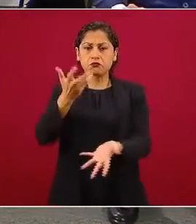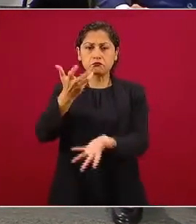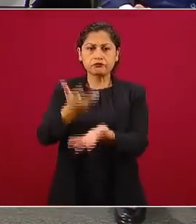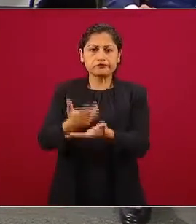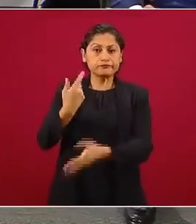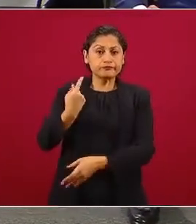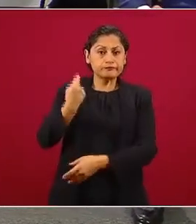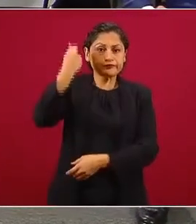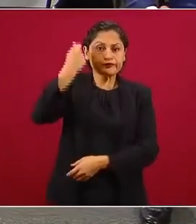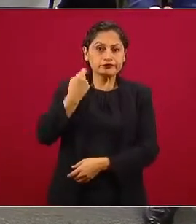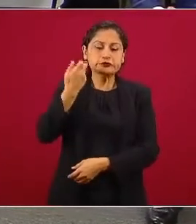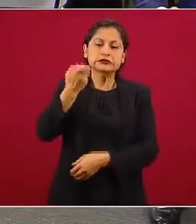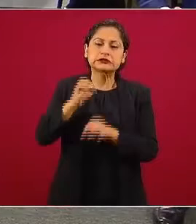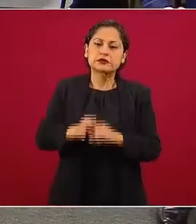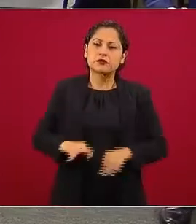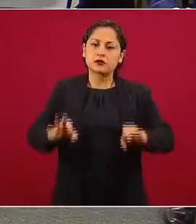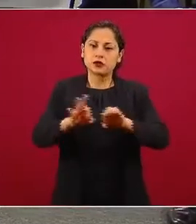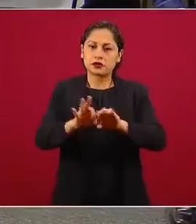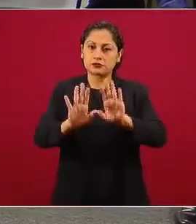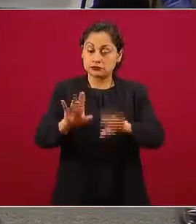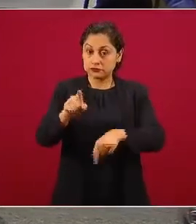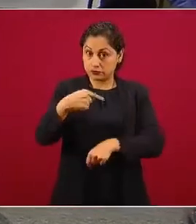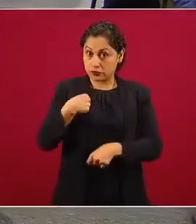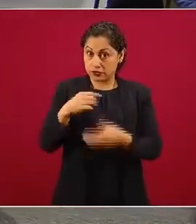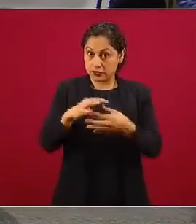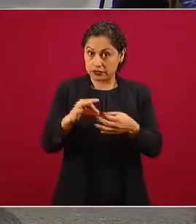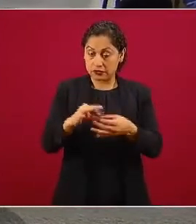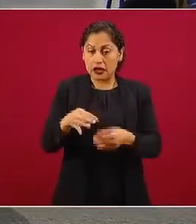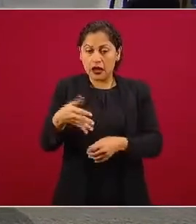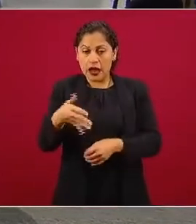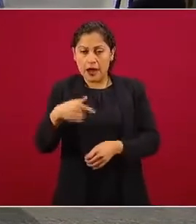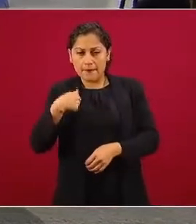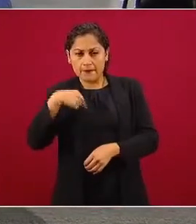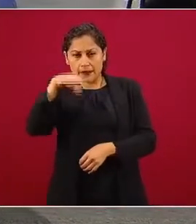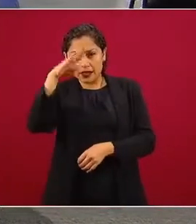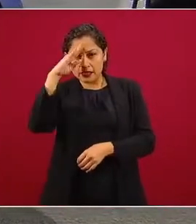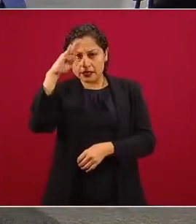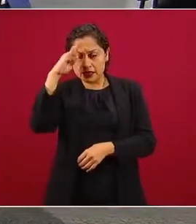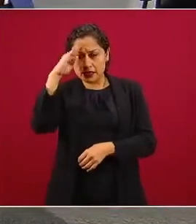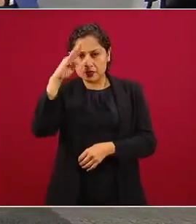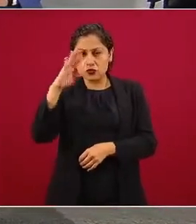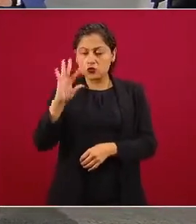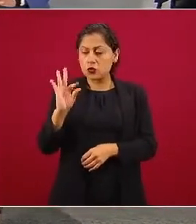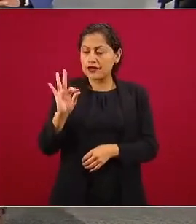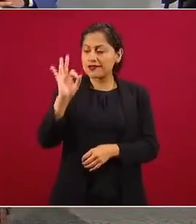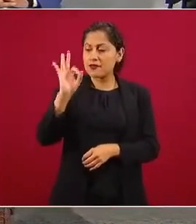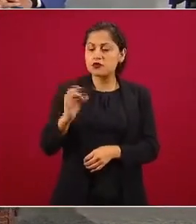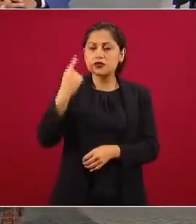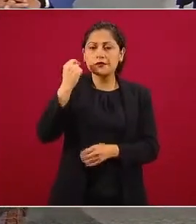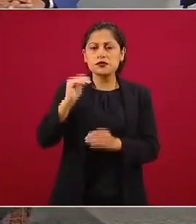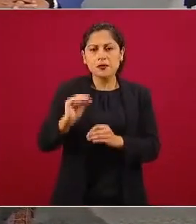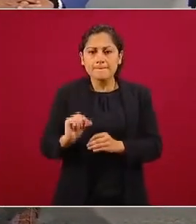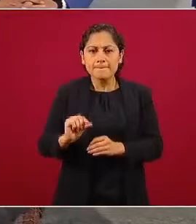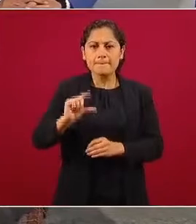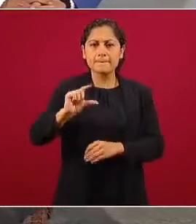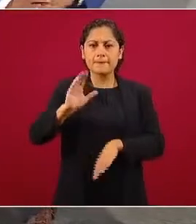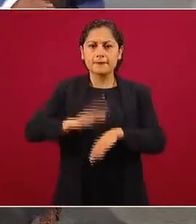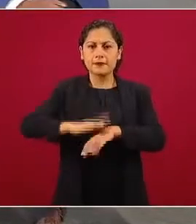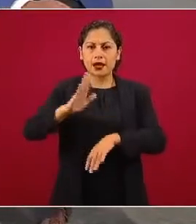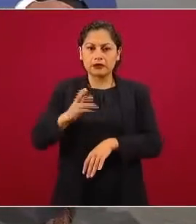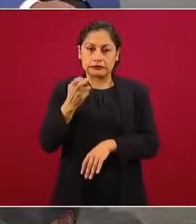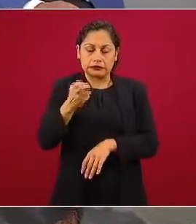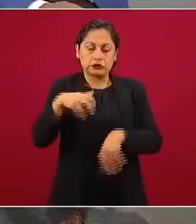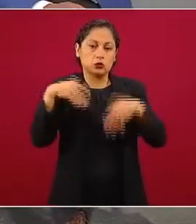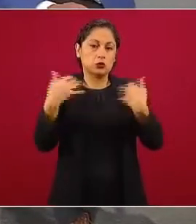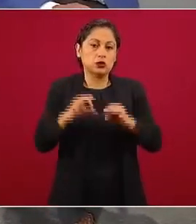Después de esta reforma, se espera que el trabajador promedio aumente su pensión en un 40%, es decir, no es un asunto menor, se trata